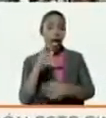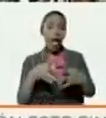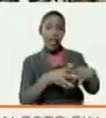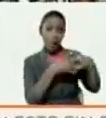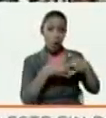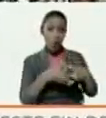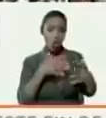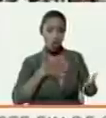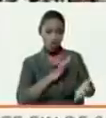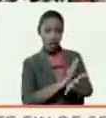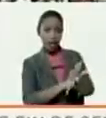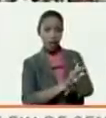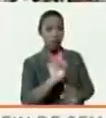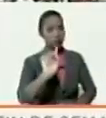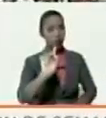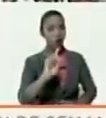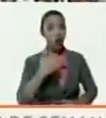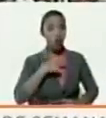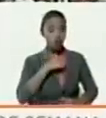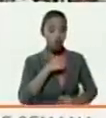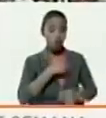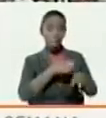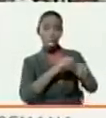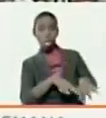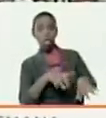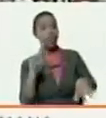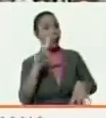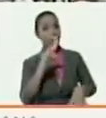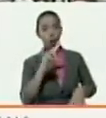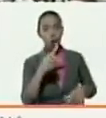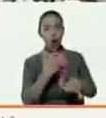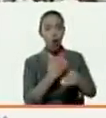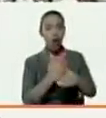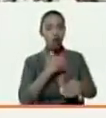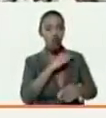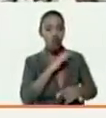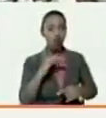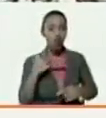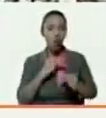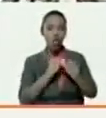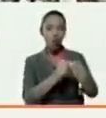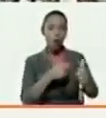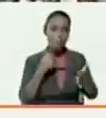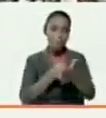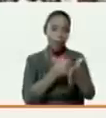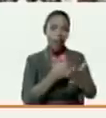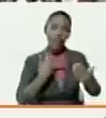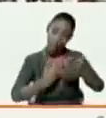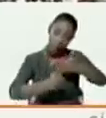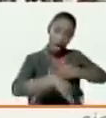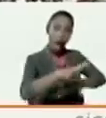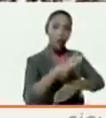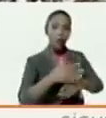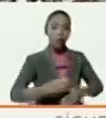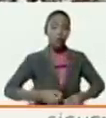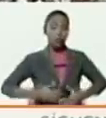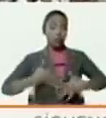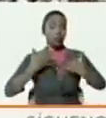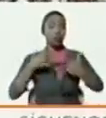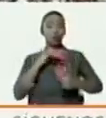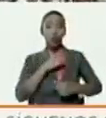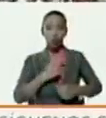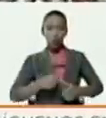No, nosotros no vamos a rendir tampoco. ¿Es una pelea de largo aliento? Será una pelea de largo aliento, pero